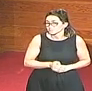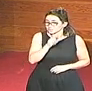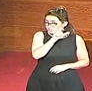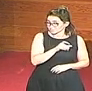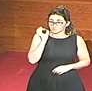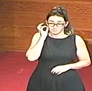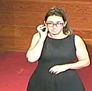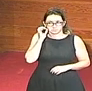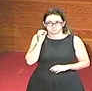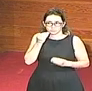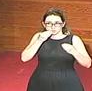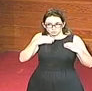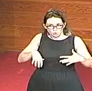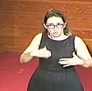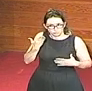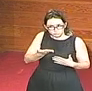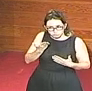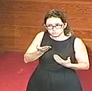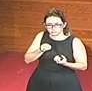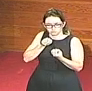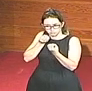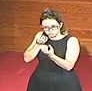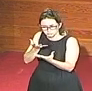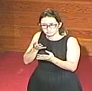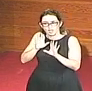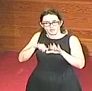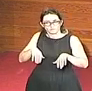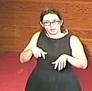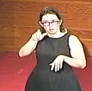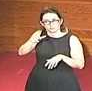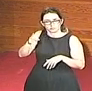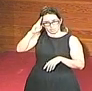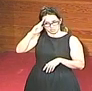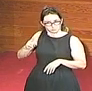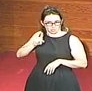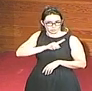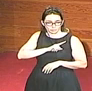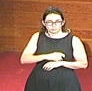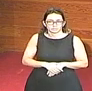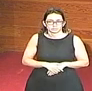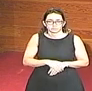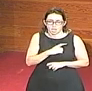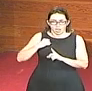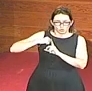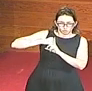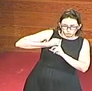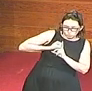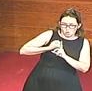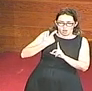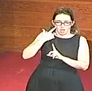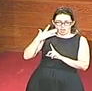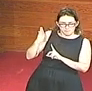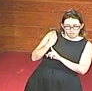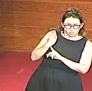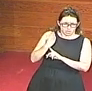historias importantes y se ganó el respeto. Y tras sufrir acoso y amenazas durante mucho